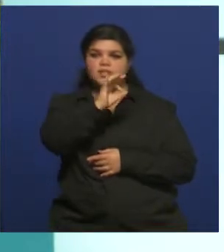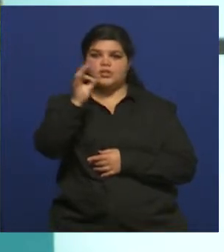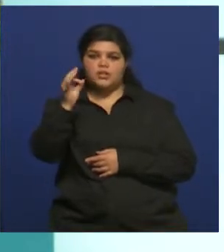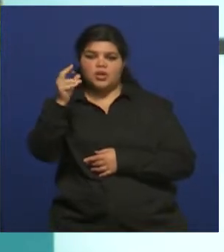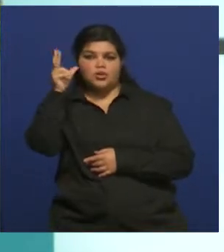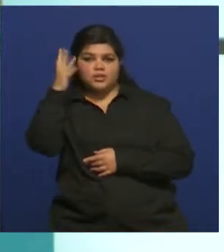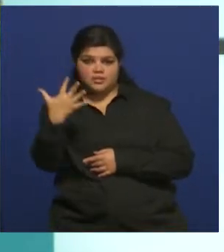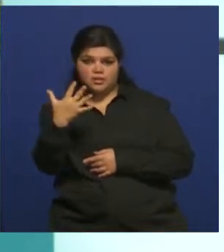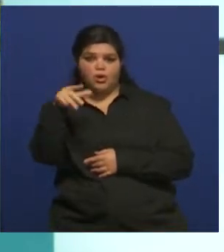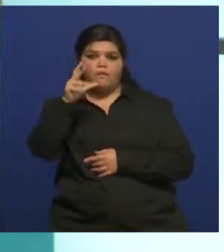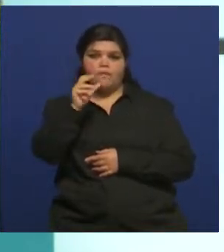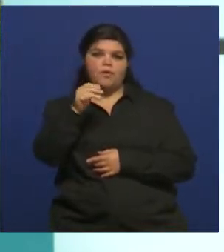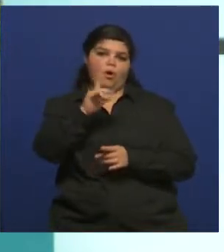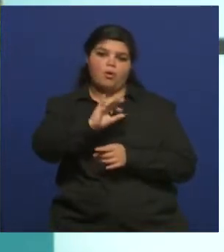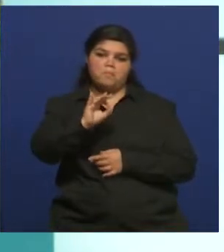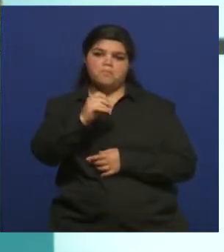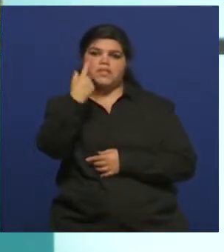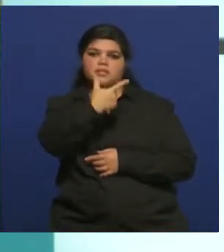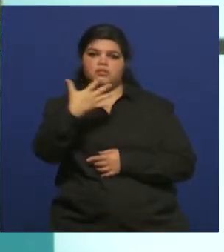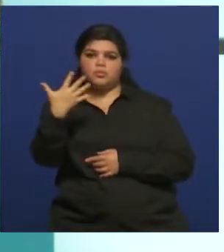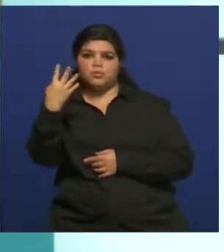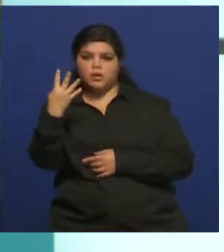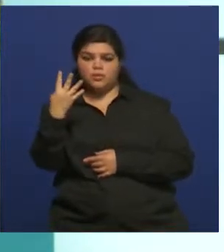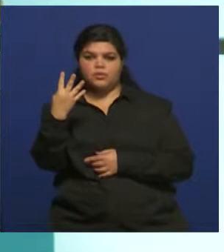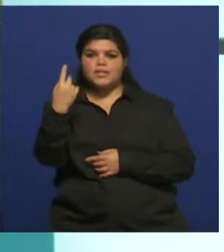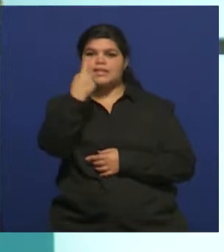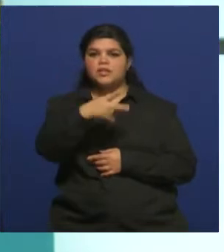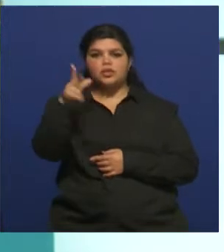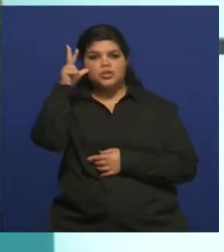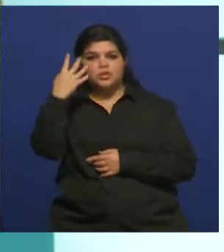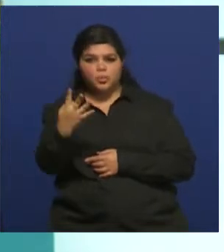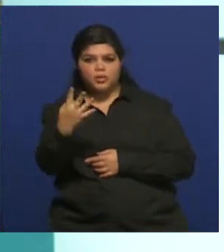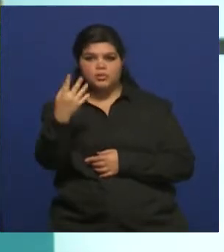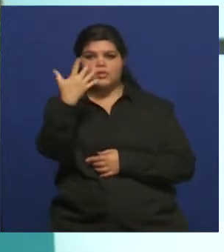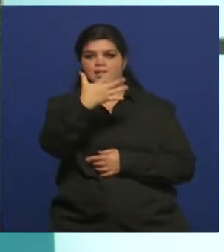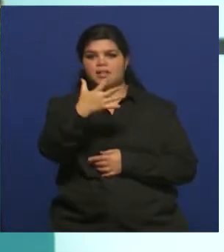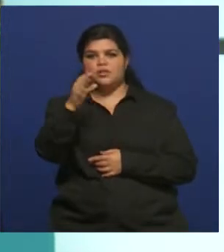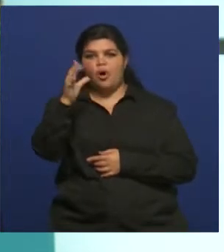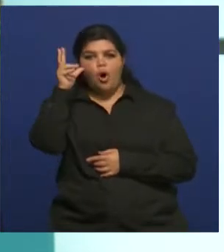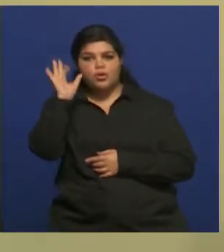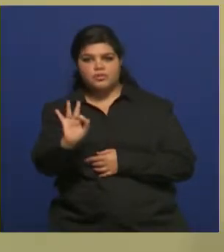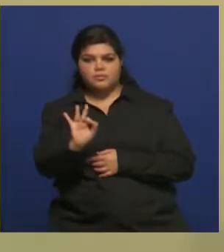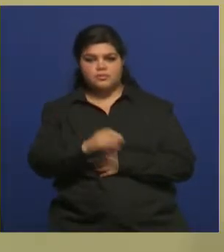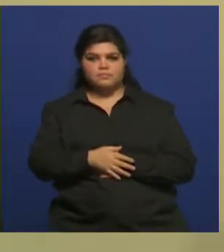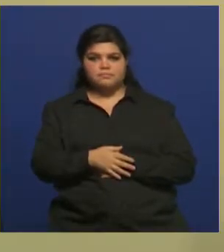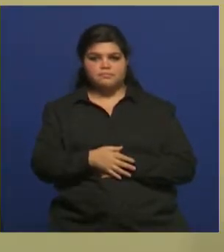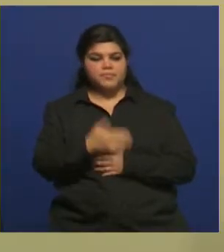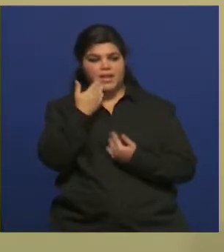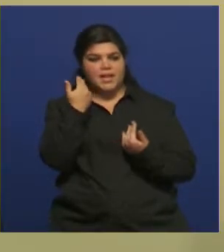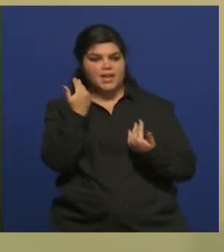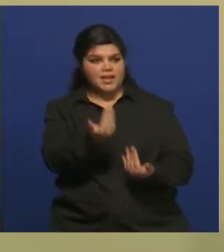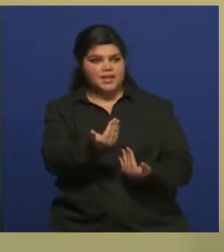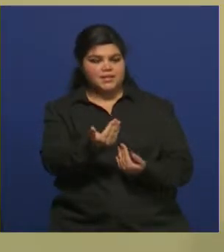435-0085, el fijo, o al celular 154-184-580. Muy bien. Nair, gracias.